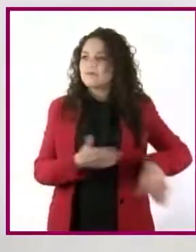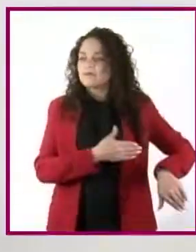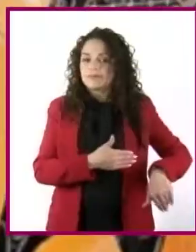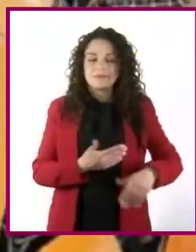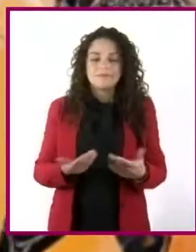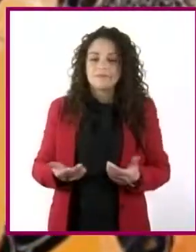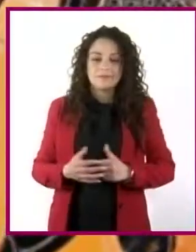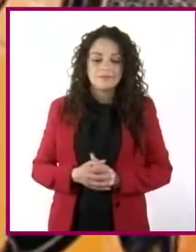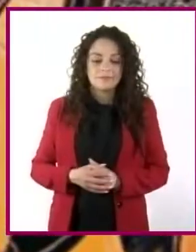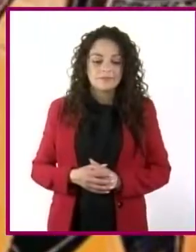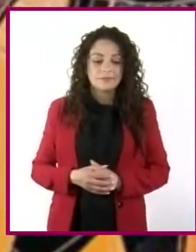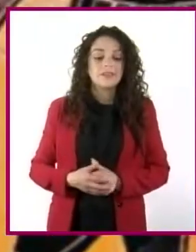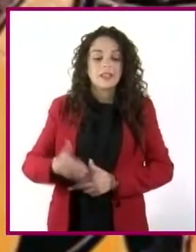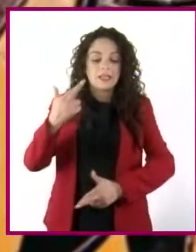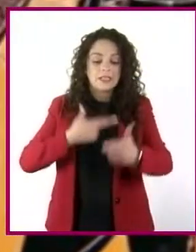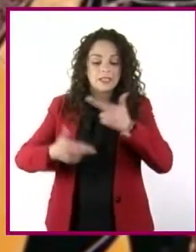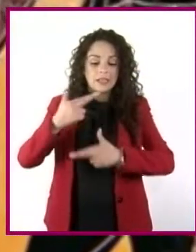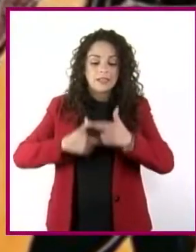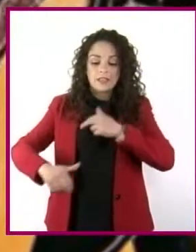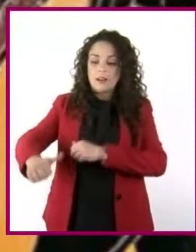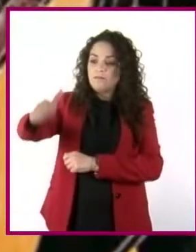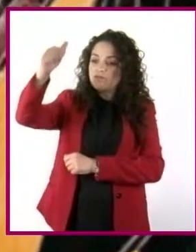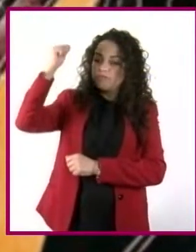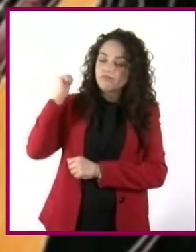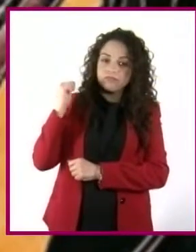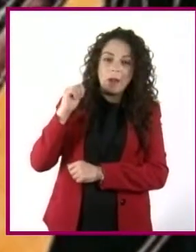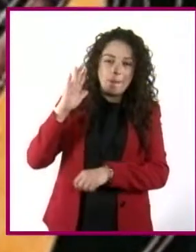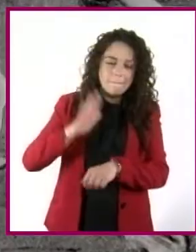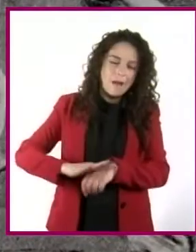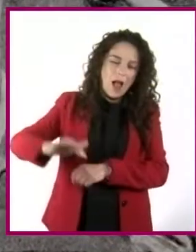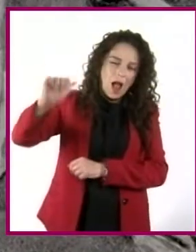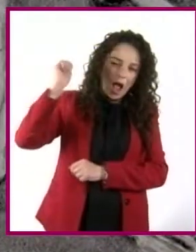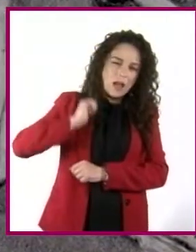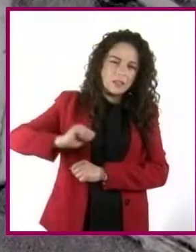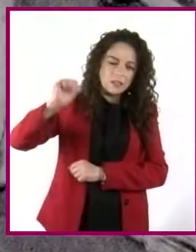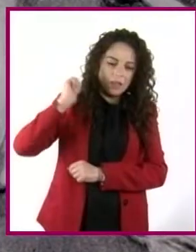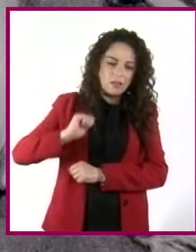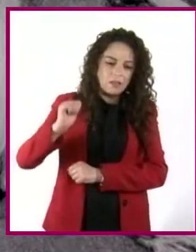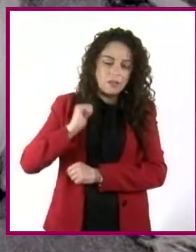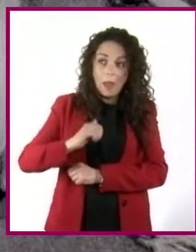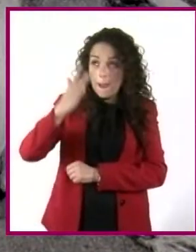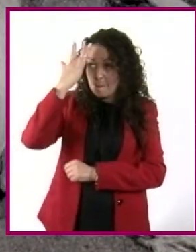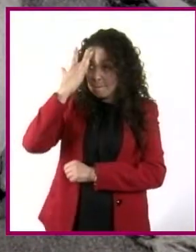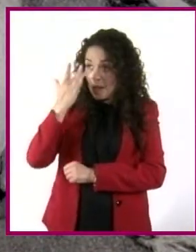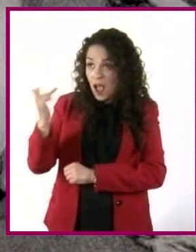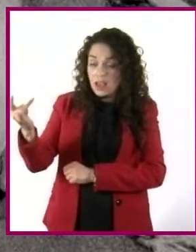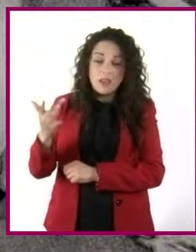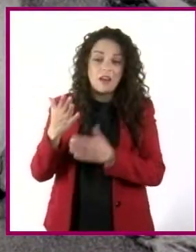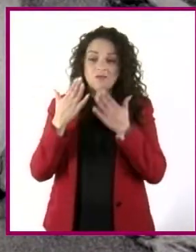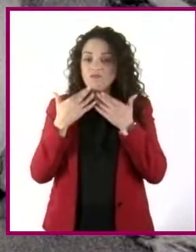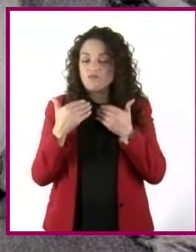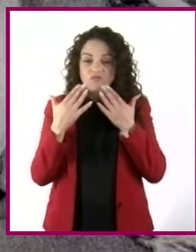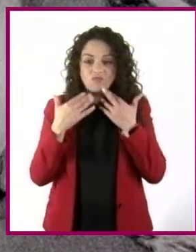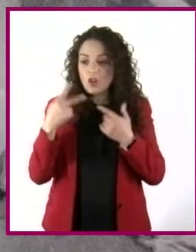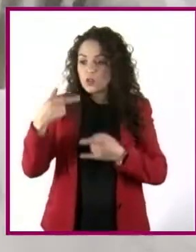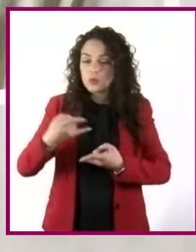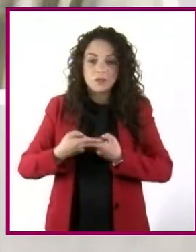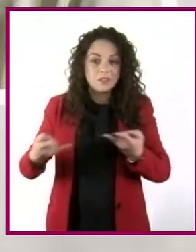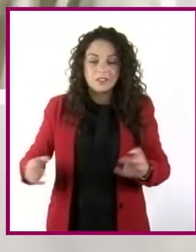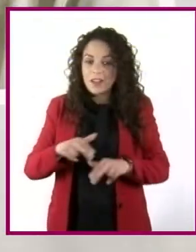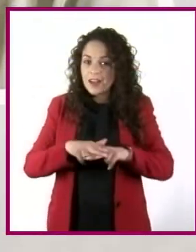reciente, remontándose a los sucesos más remotos. No hay magia ni poderes sobrenaturales en sus